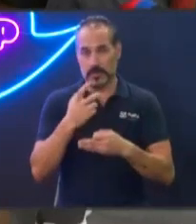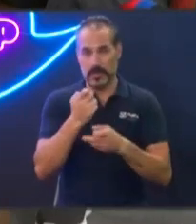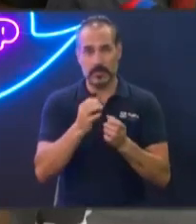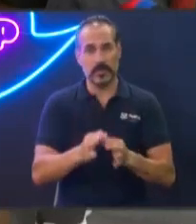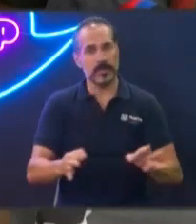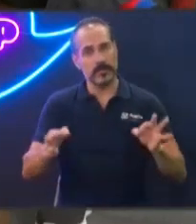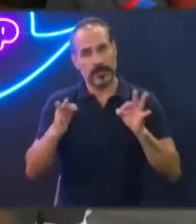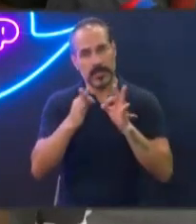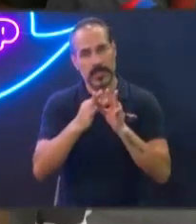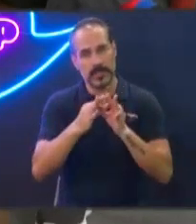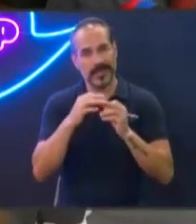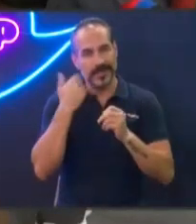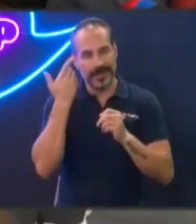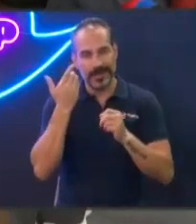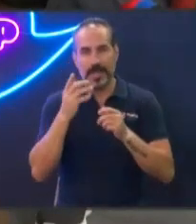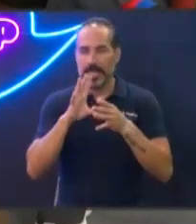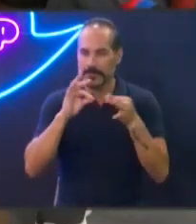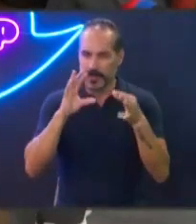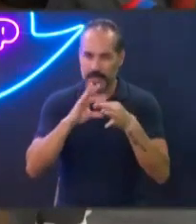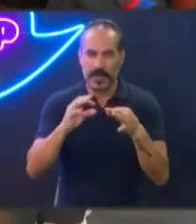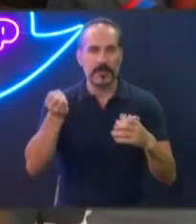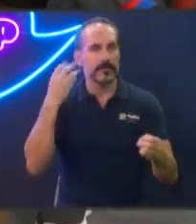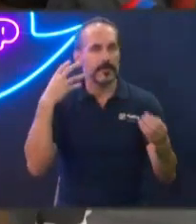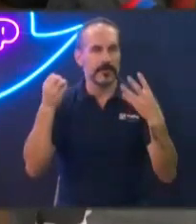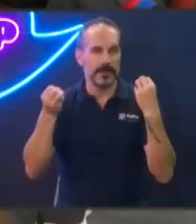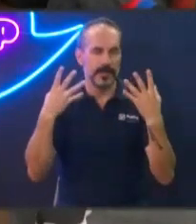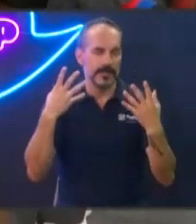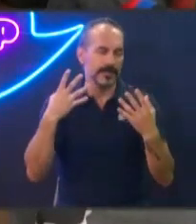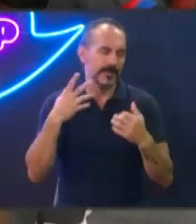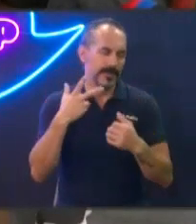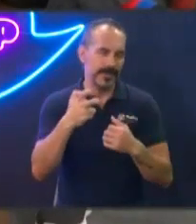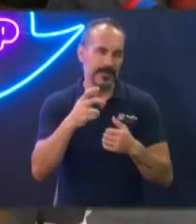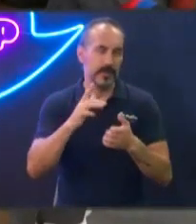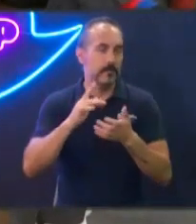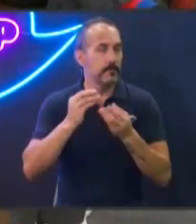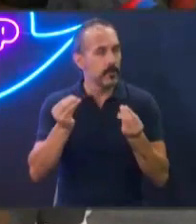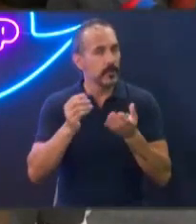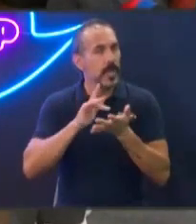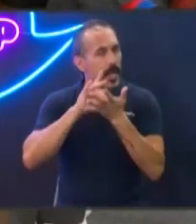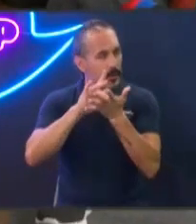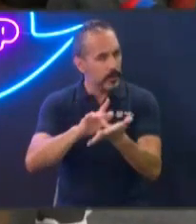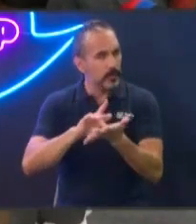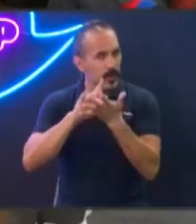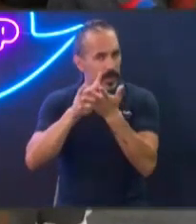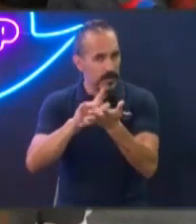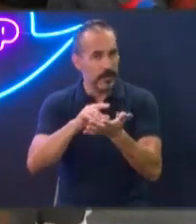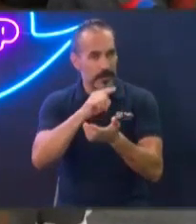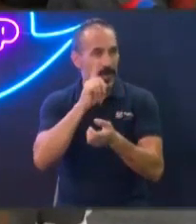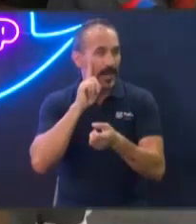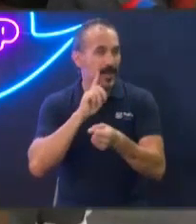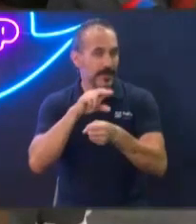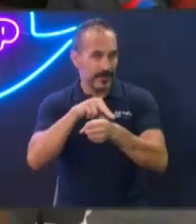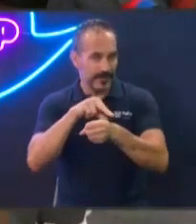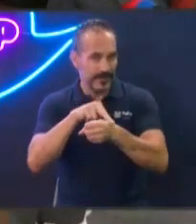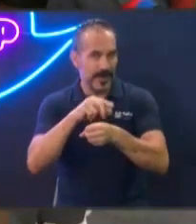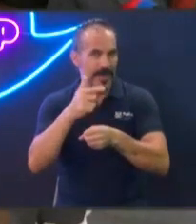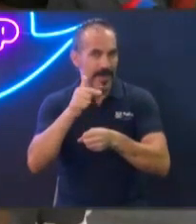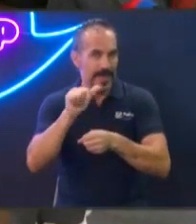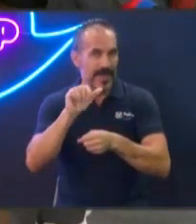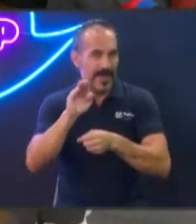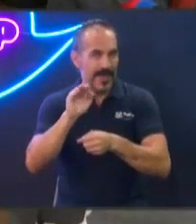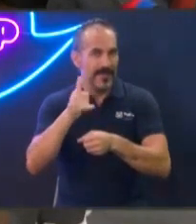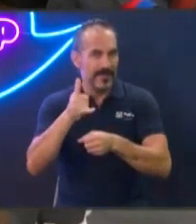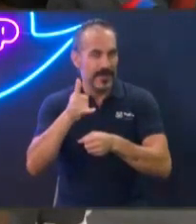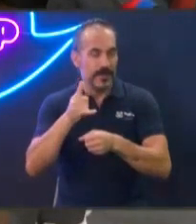hacerlo entonces piden este apoyo y afortunadamente bueno Gabi siempre es una persona que apoya muchísimo y los estamos guiando para que den sus propias